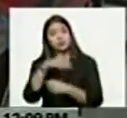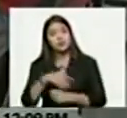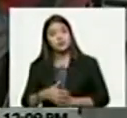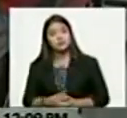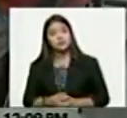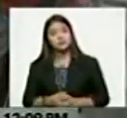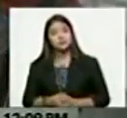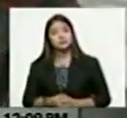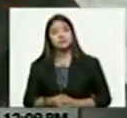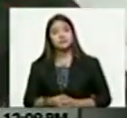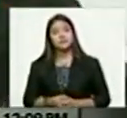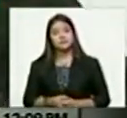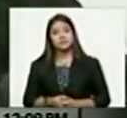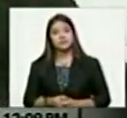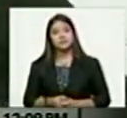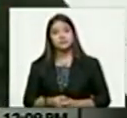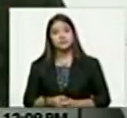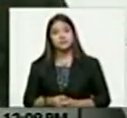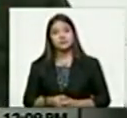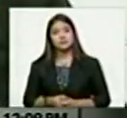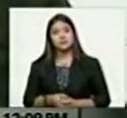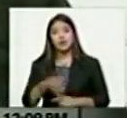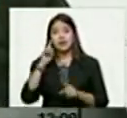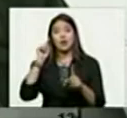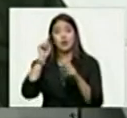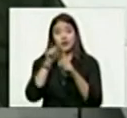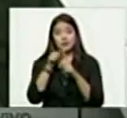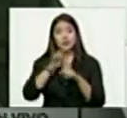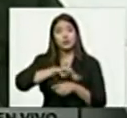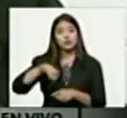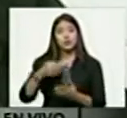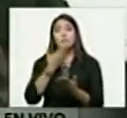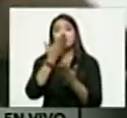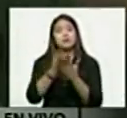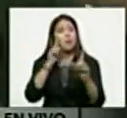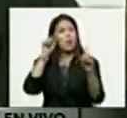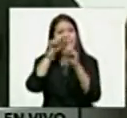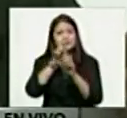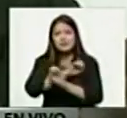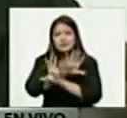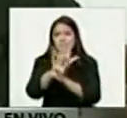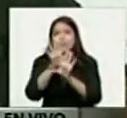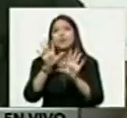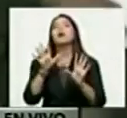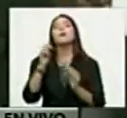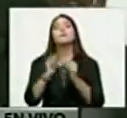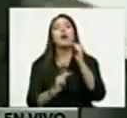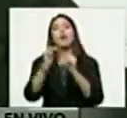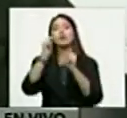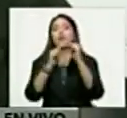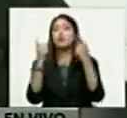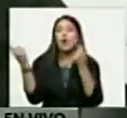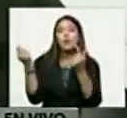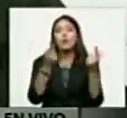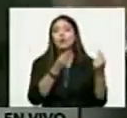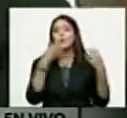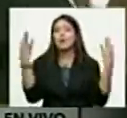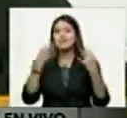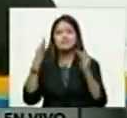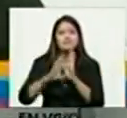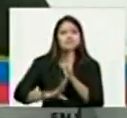que estamos viviendo y del propósito que nos hemos planteado para construir una economía